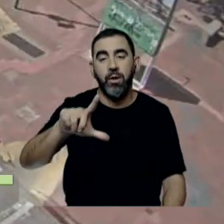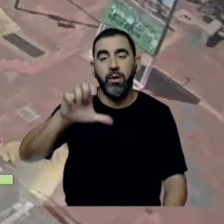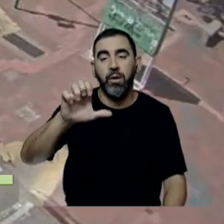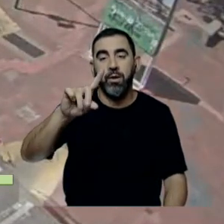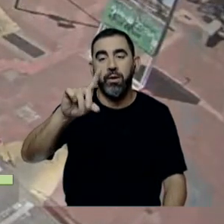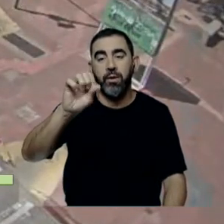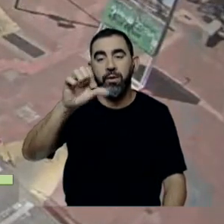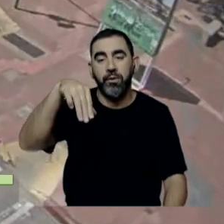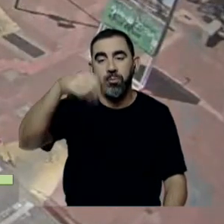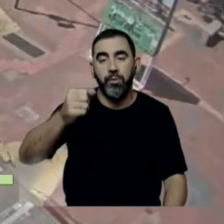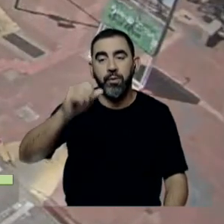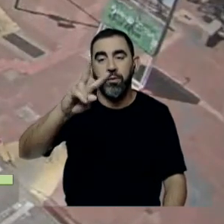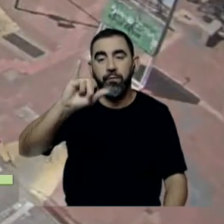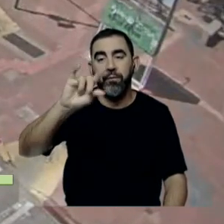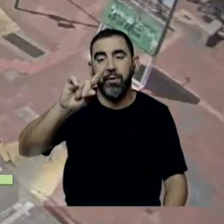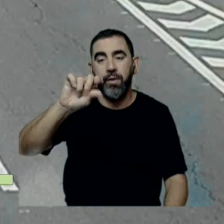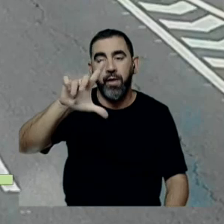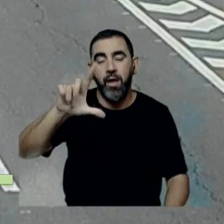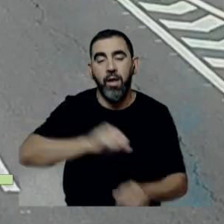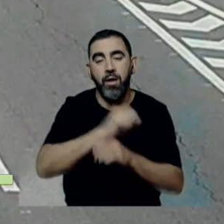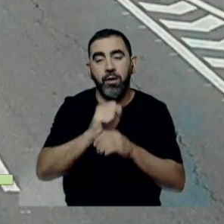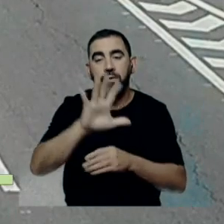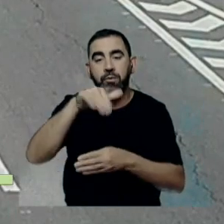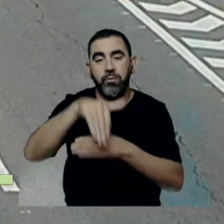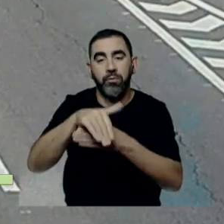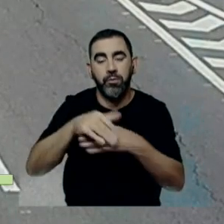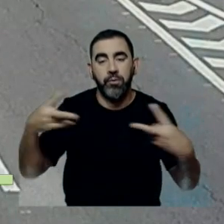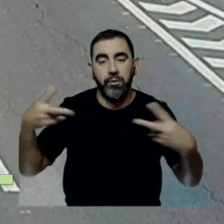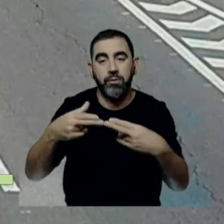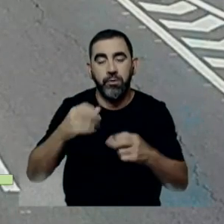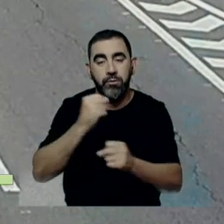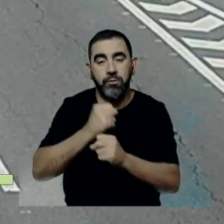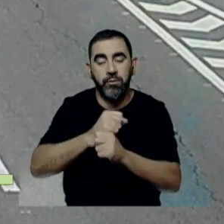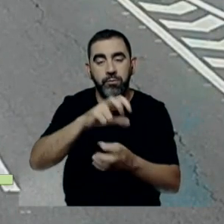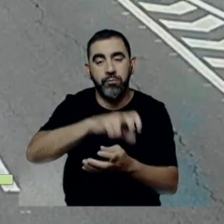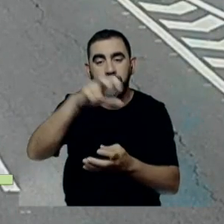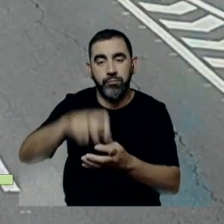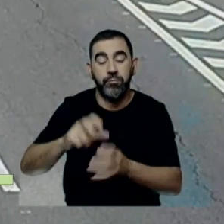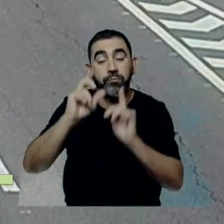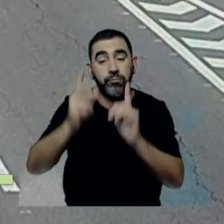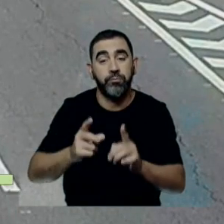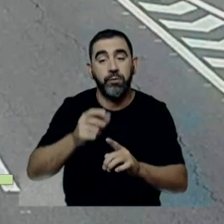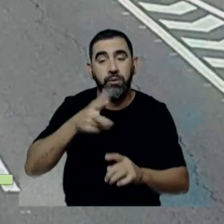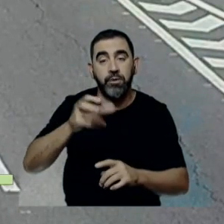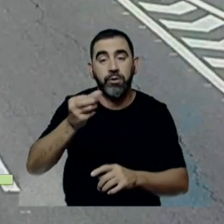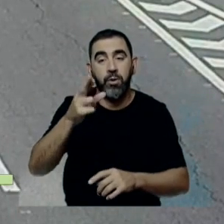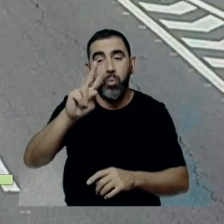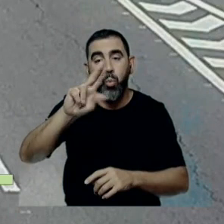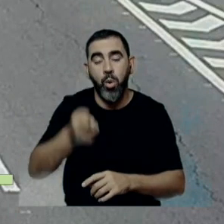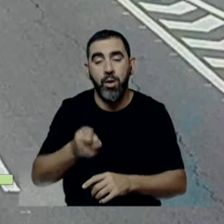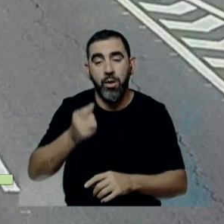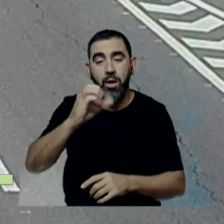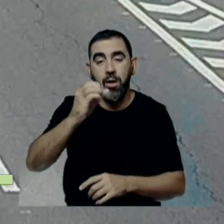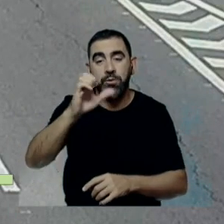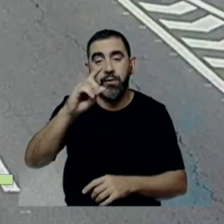Mate Francisco Vidal y Benito Blanco estará cortado hasta las 5 de la tarde por tareas de carga y descarga. También Charrúa entre Jackson y Eduardo